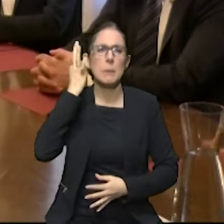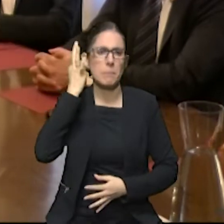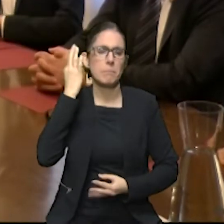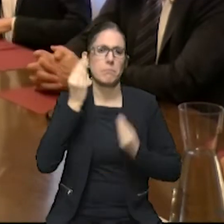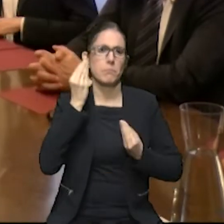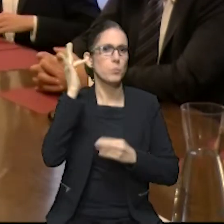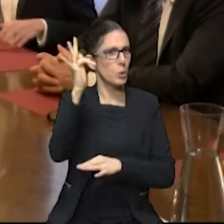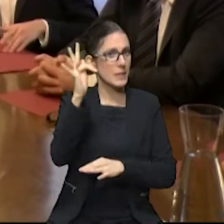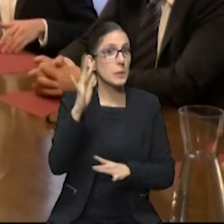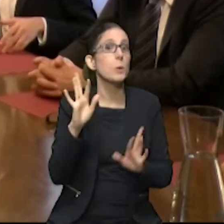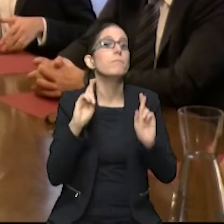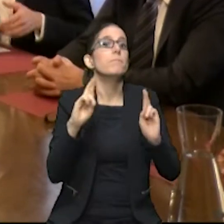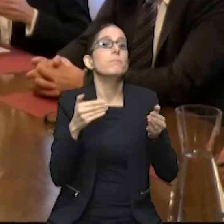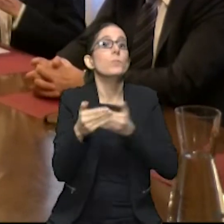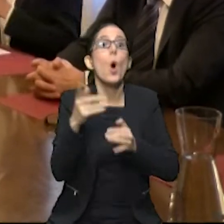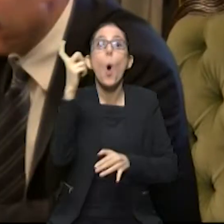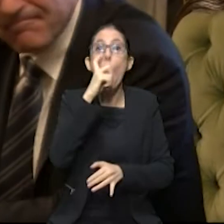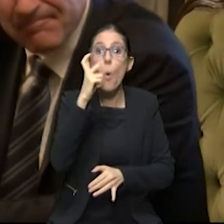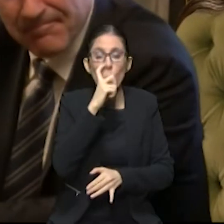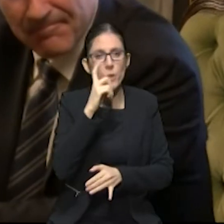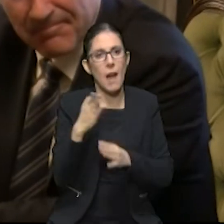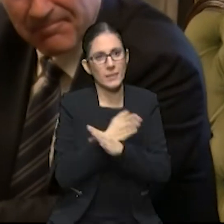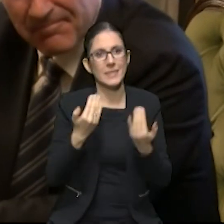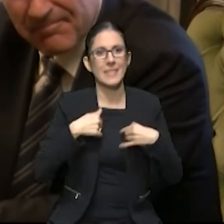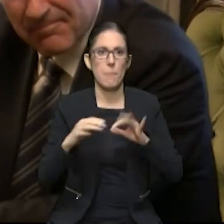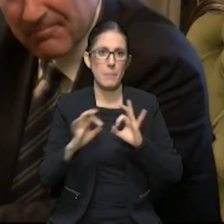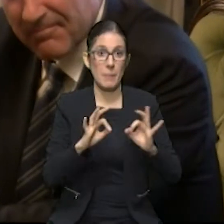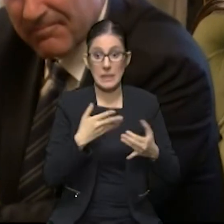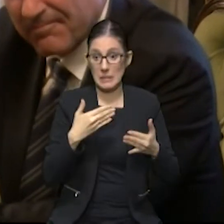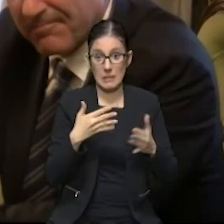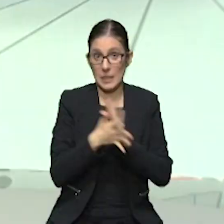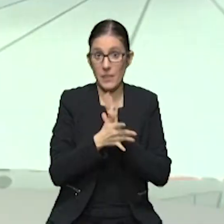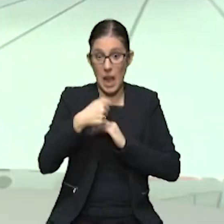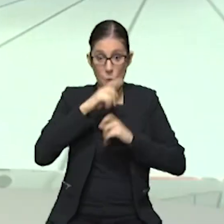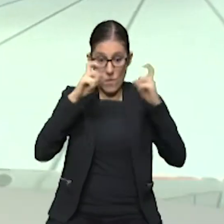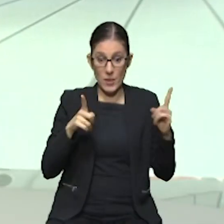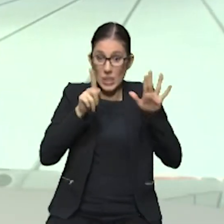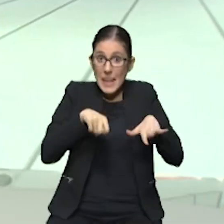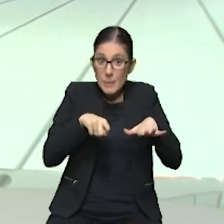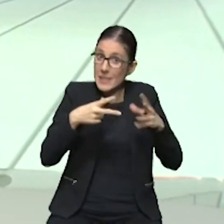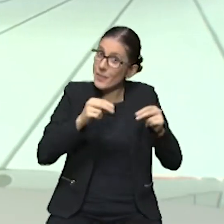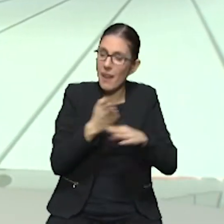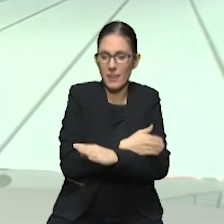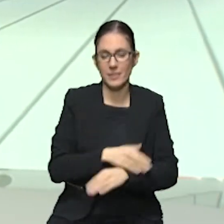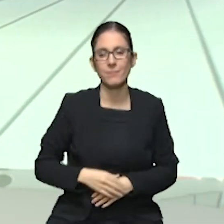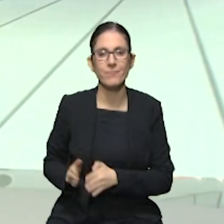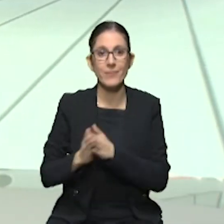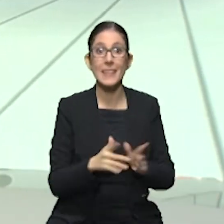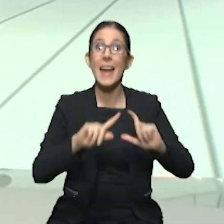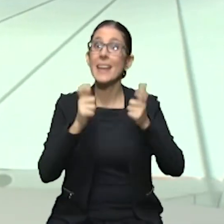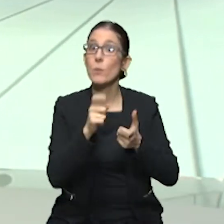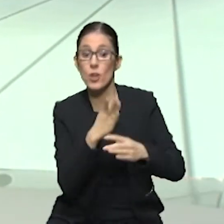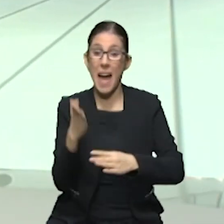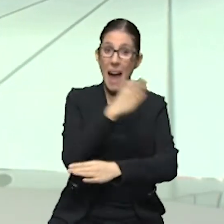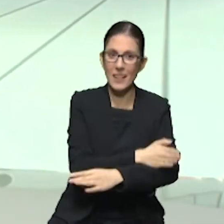y acordado para junio, es decir, antes de finalizar el primer semestre de este año. Bueno, pues antes de esa reunión, la presidenta Chivite